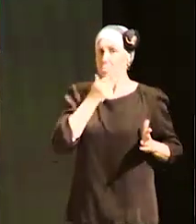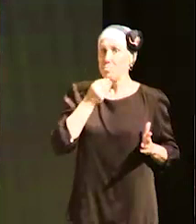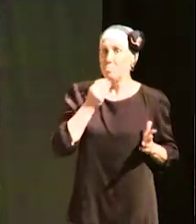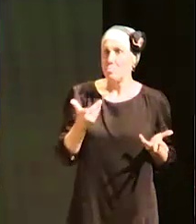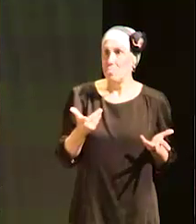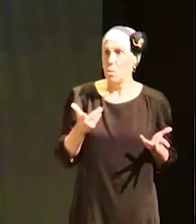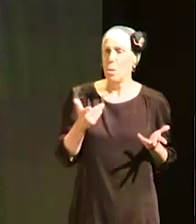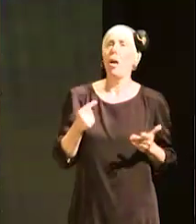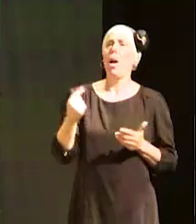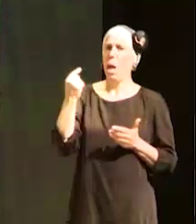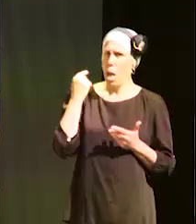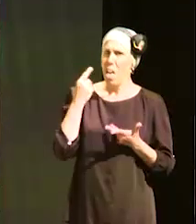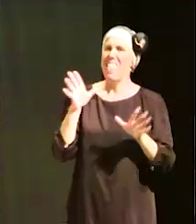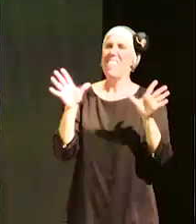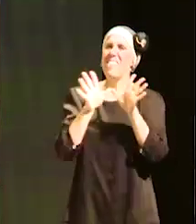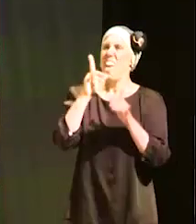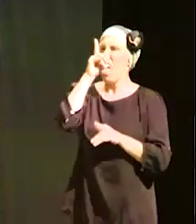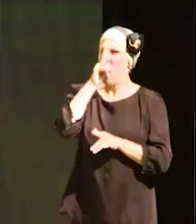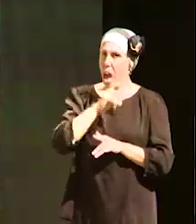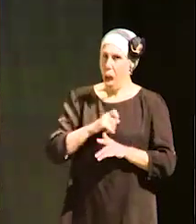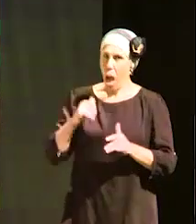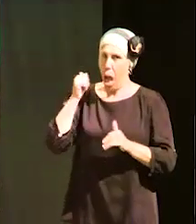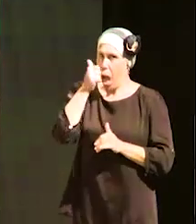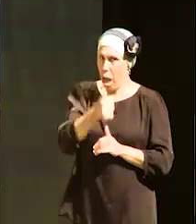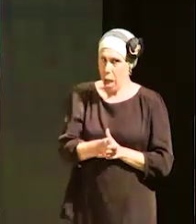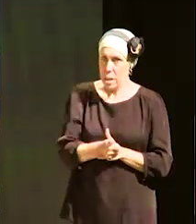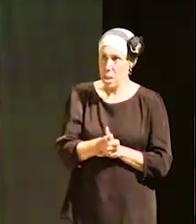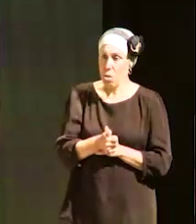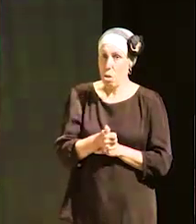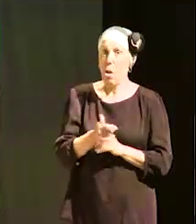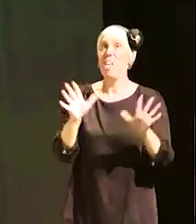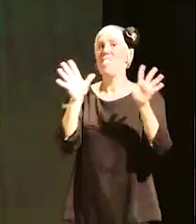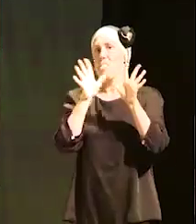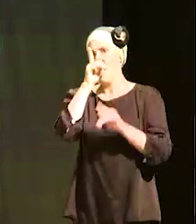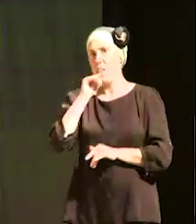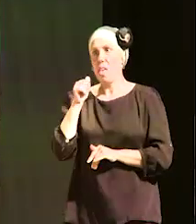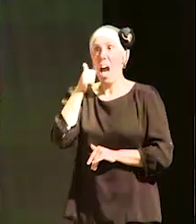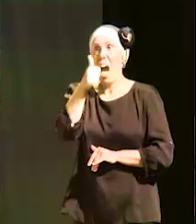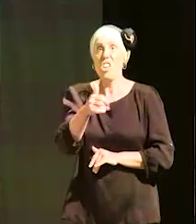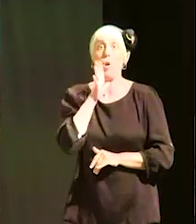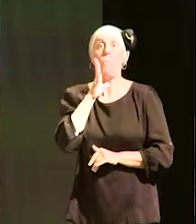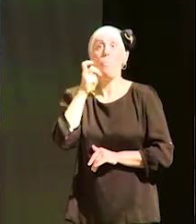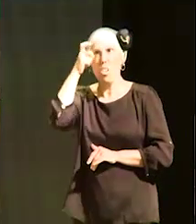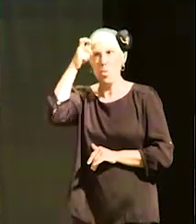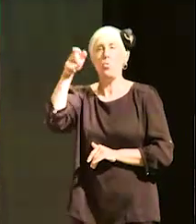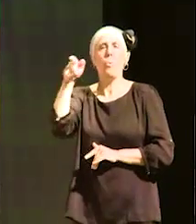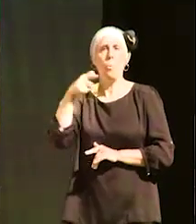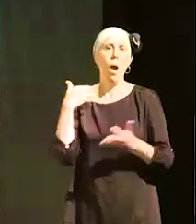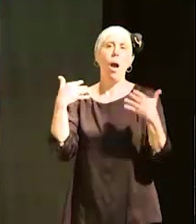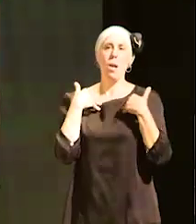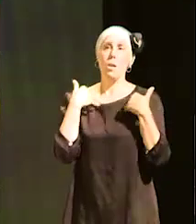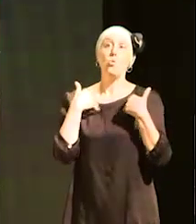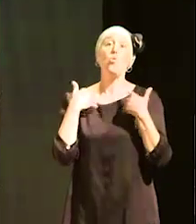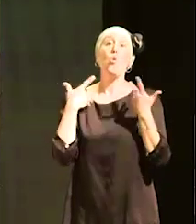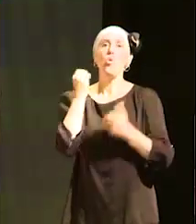pues ellas pasaron diez años o sea tuvieron que ser diez años porque su pueblo sufrió su pueblo sufrió